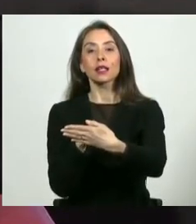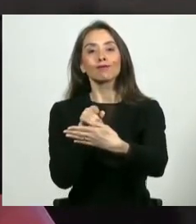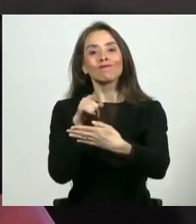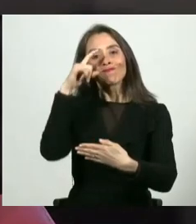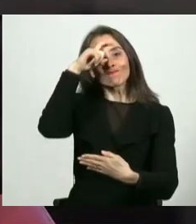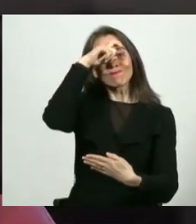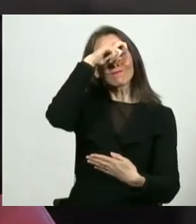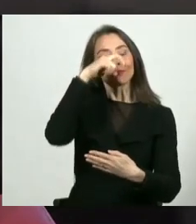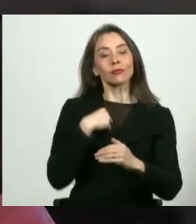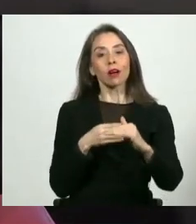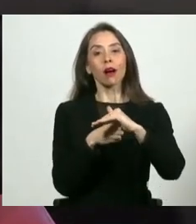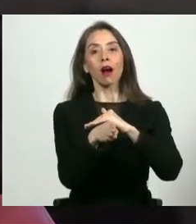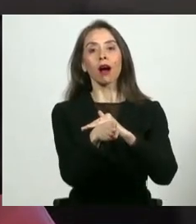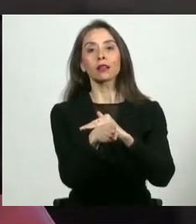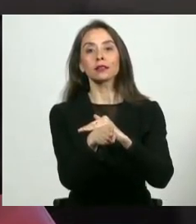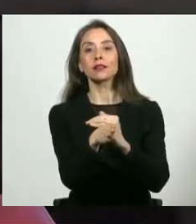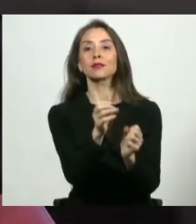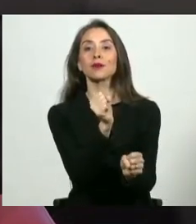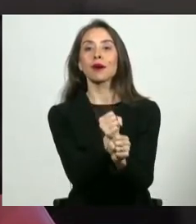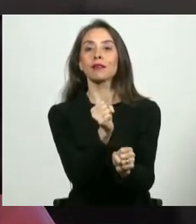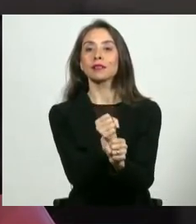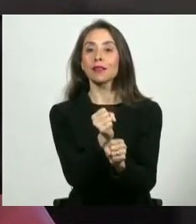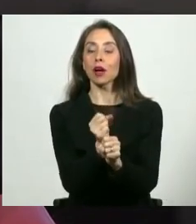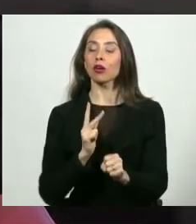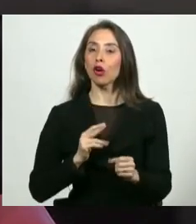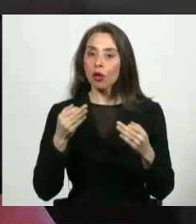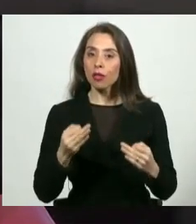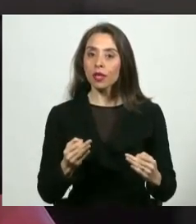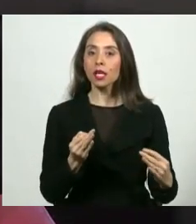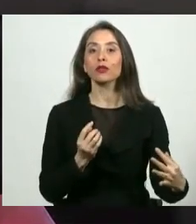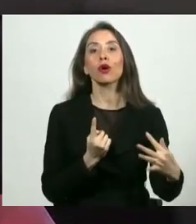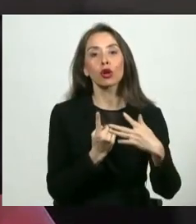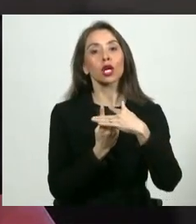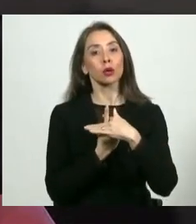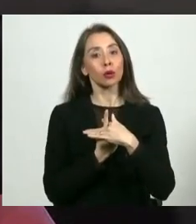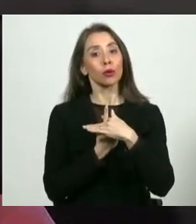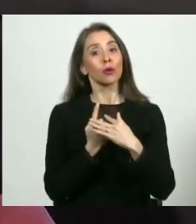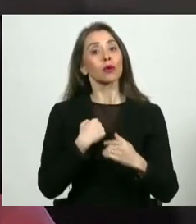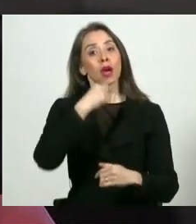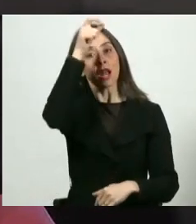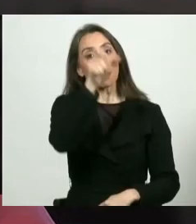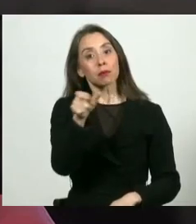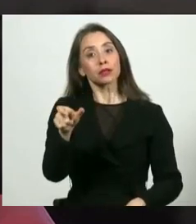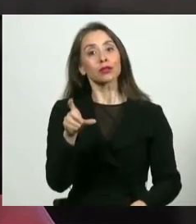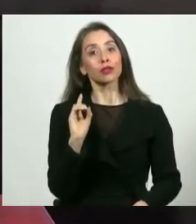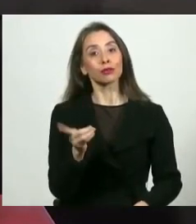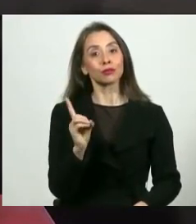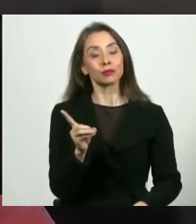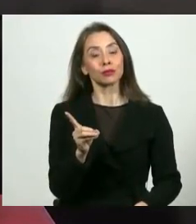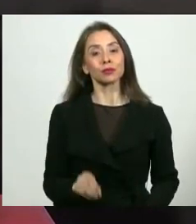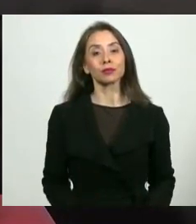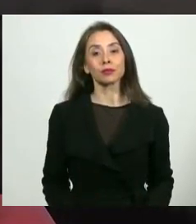dificultan el acceso al empleo digno e inclusivo de las personas con discapacidad.